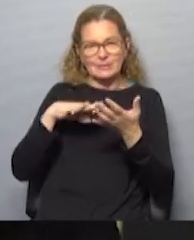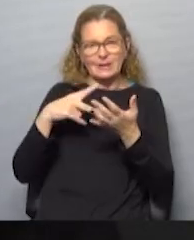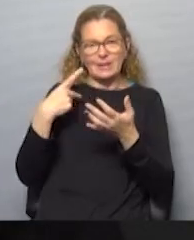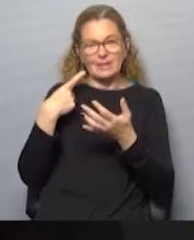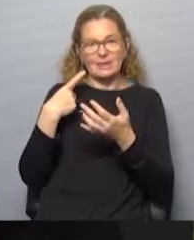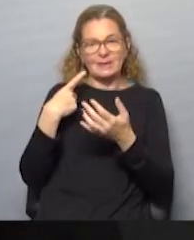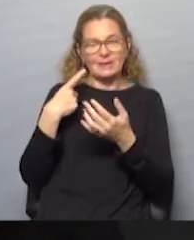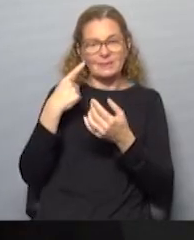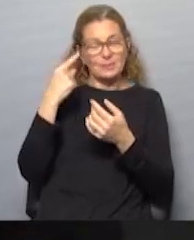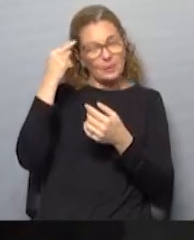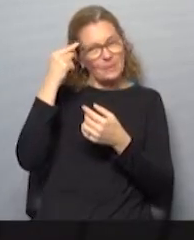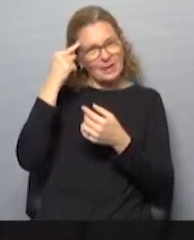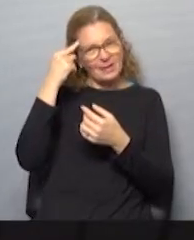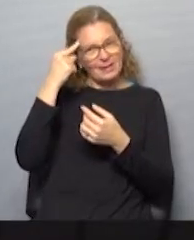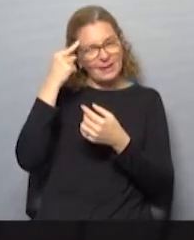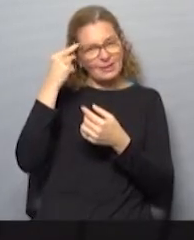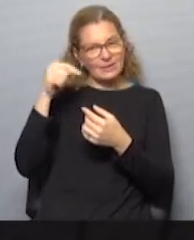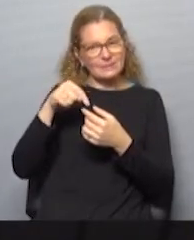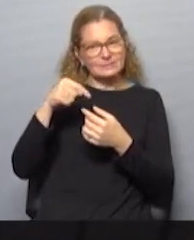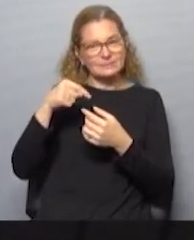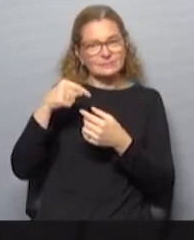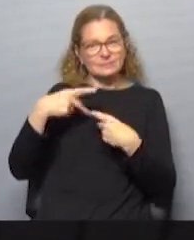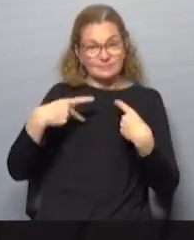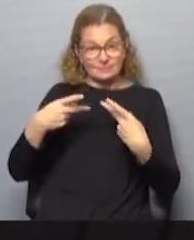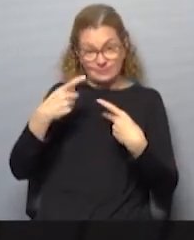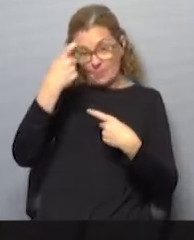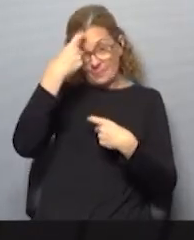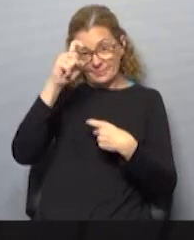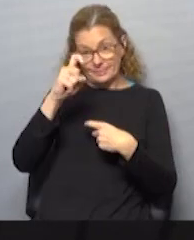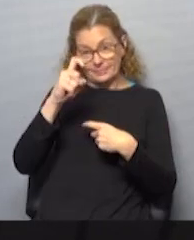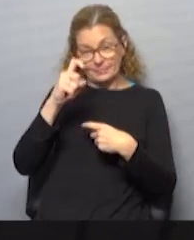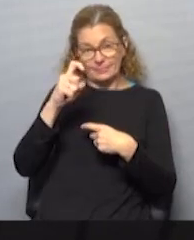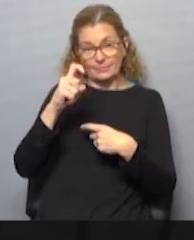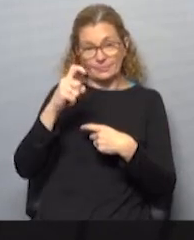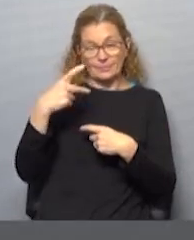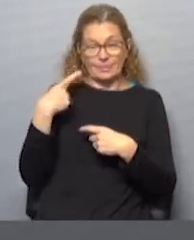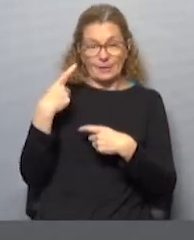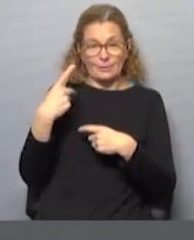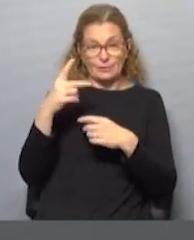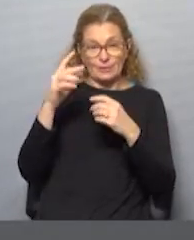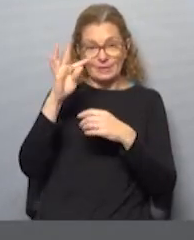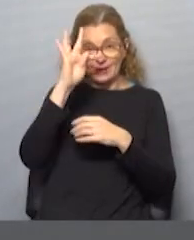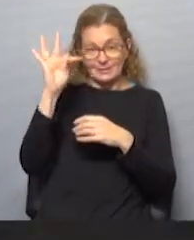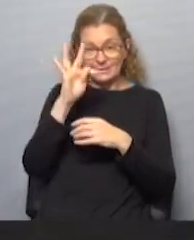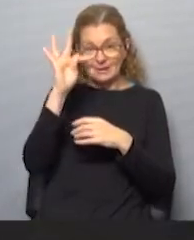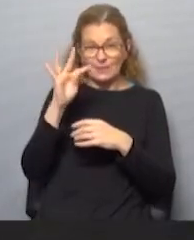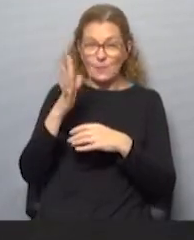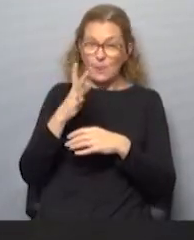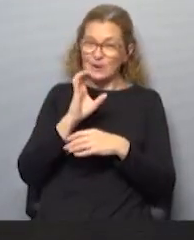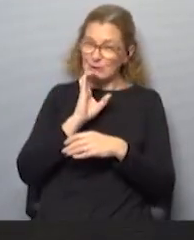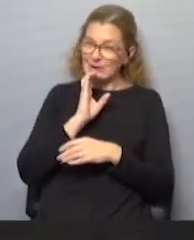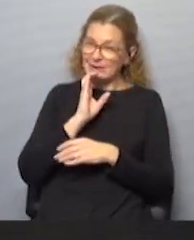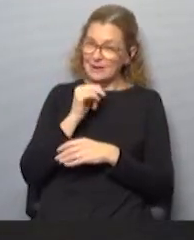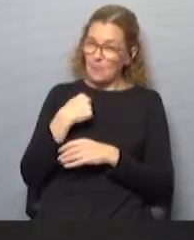me quedé pensando en este país es más futboleros que el científico te harán mucho chiste con que sos director técnico más o menos por